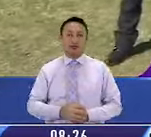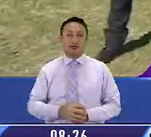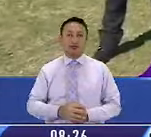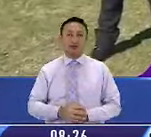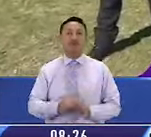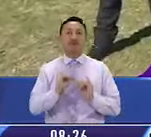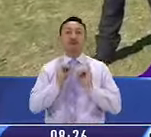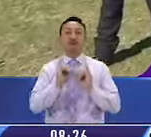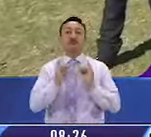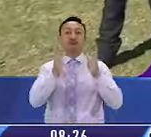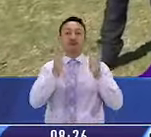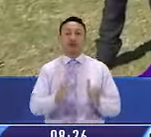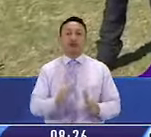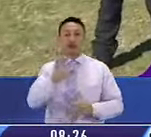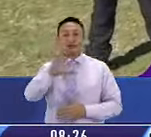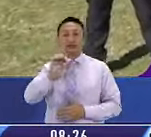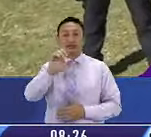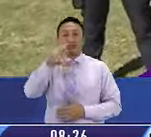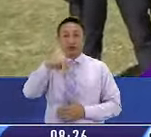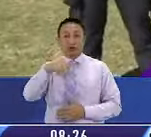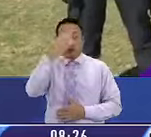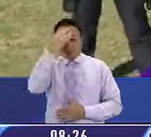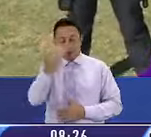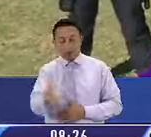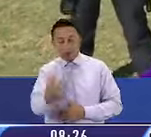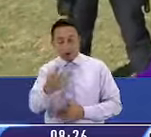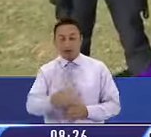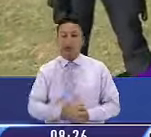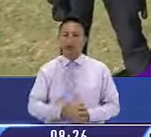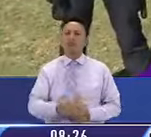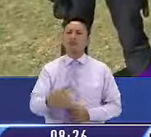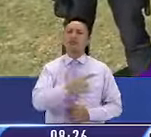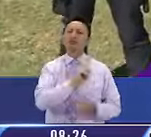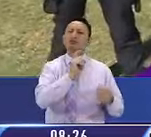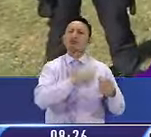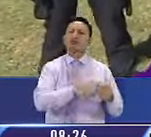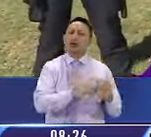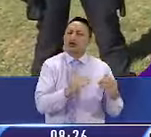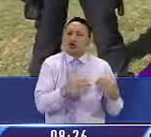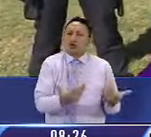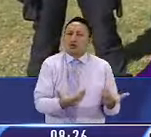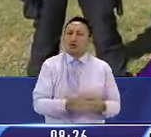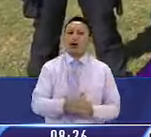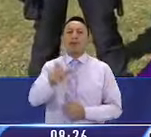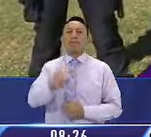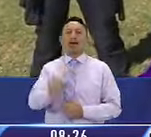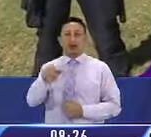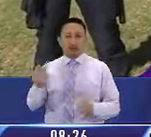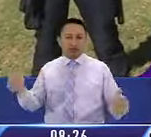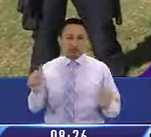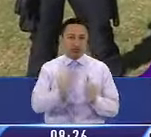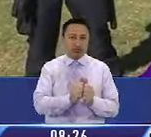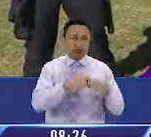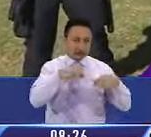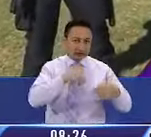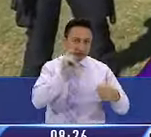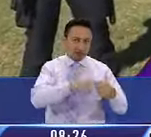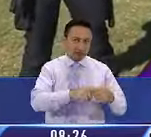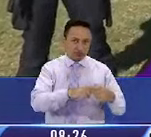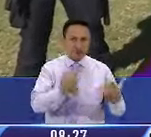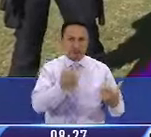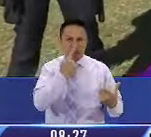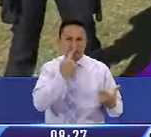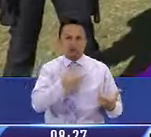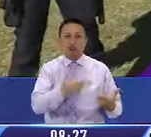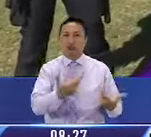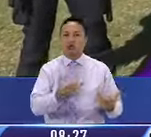inspector Telmo García. Inspector, muy buenos días. ¿Cómo van a ser las inscripciones, por favor, para que nuestros televidentes estén pendientes acerca